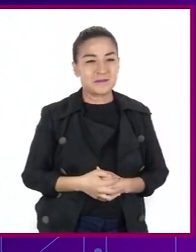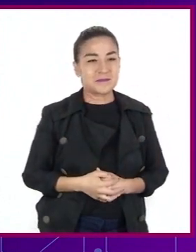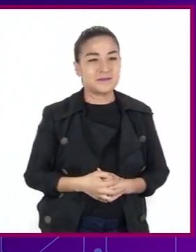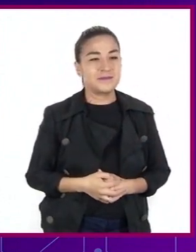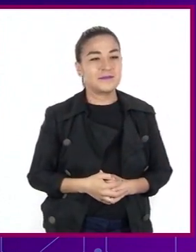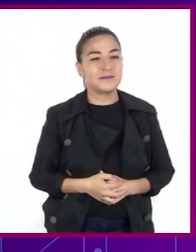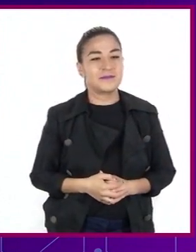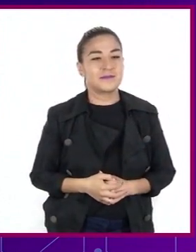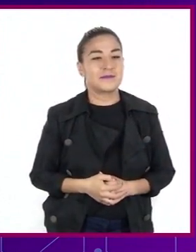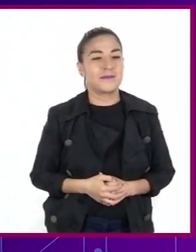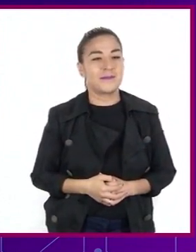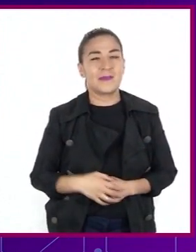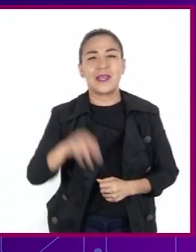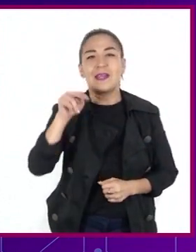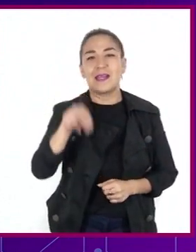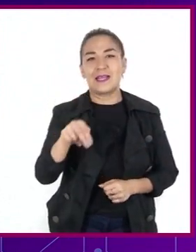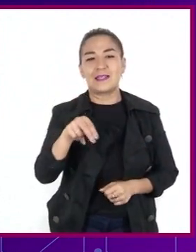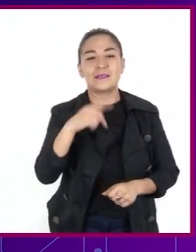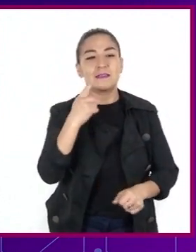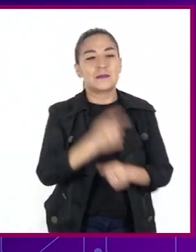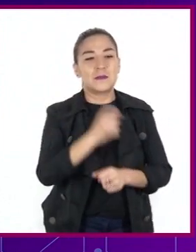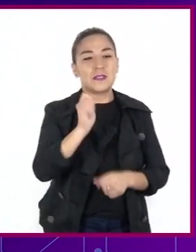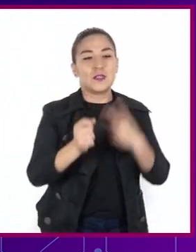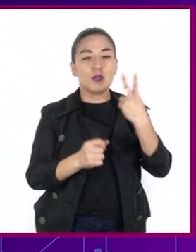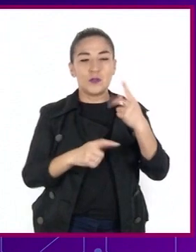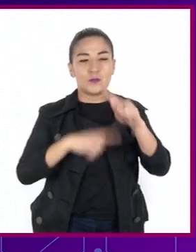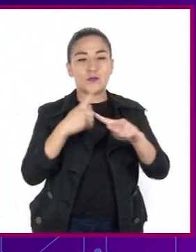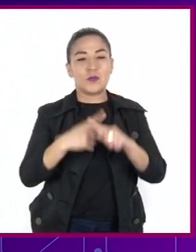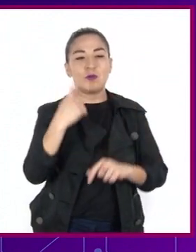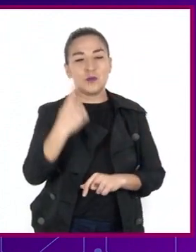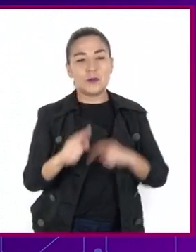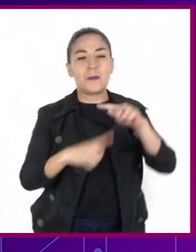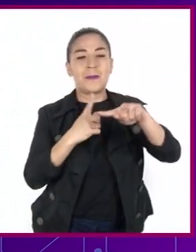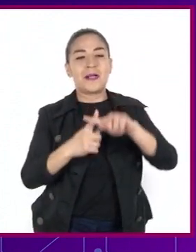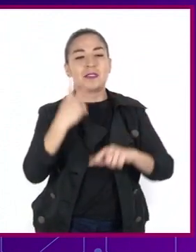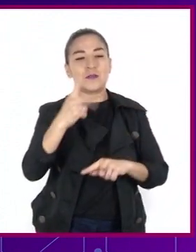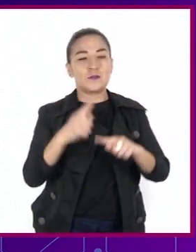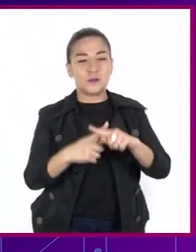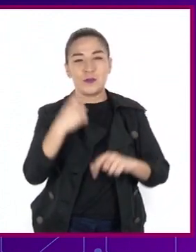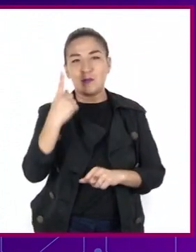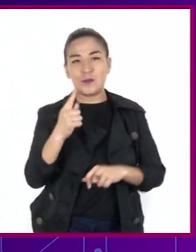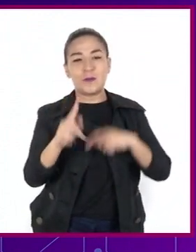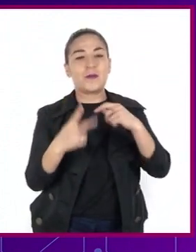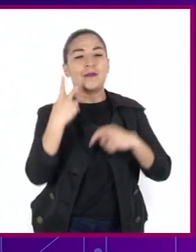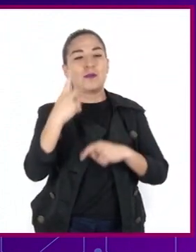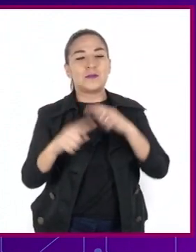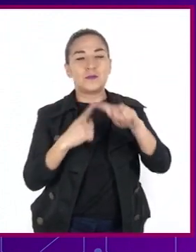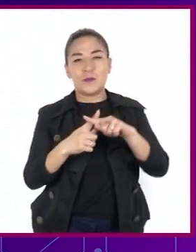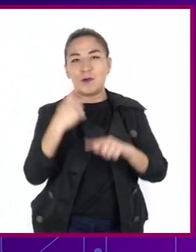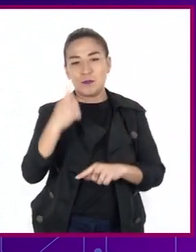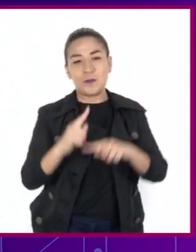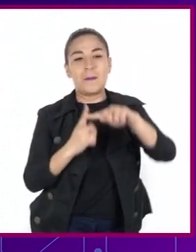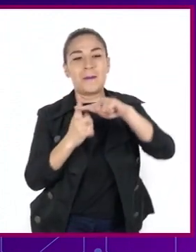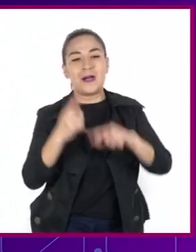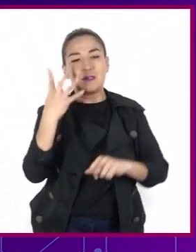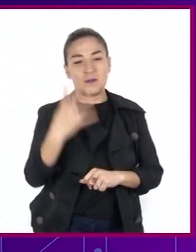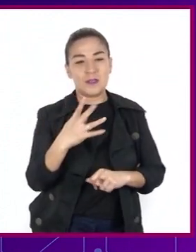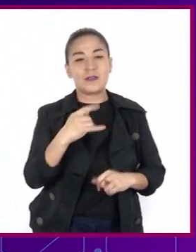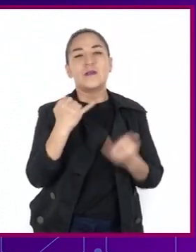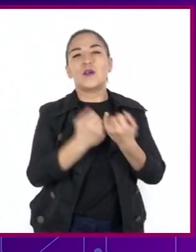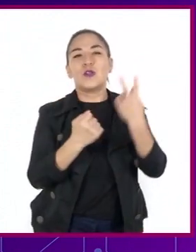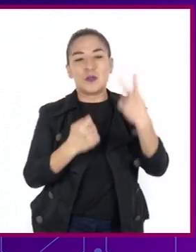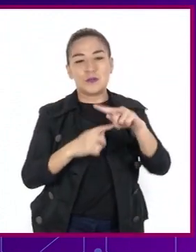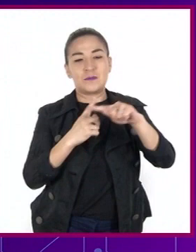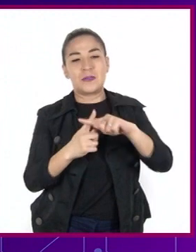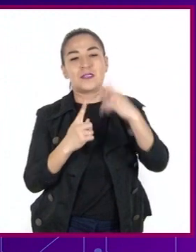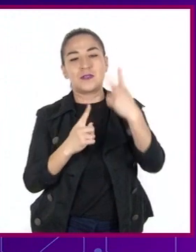n en el primer término tenemos 2 por 1 más 2 por 1 más 2 por 1 más 4 es igual a 2 más 2 más